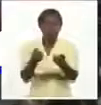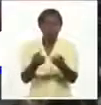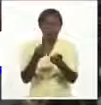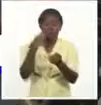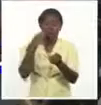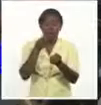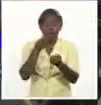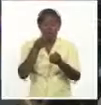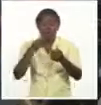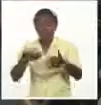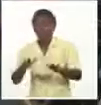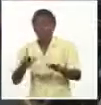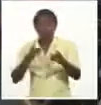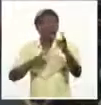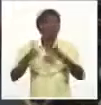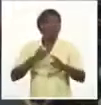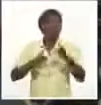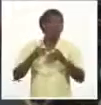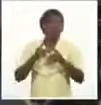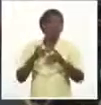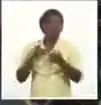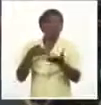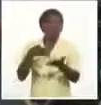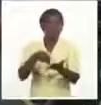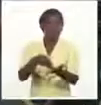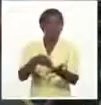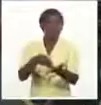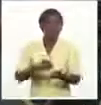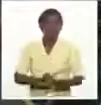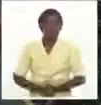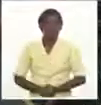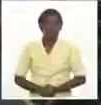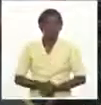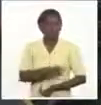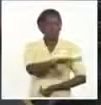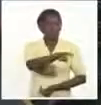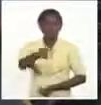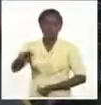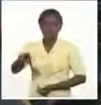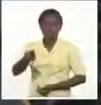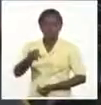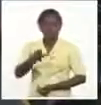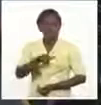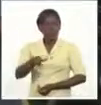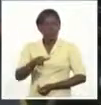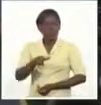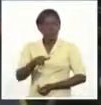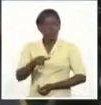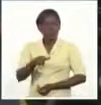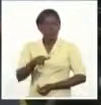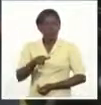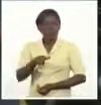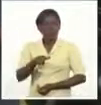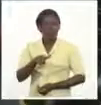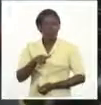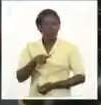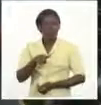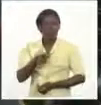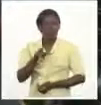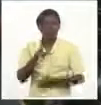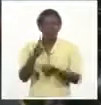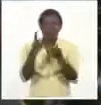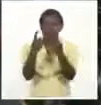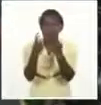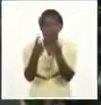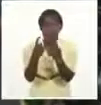posibilidad de entrar al lugar. Pero ustedes no tengan ninguna limitación, todo lo que